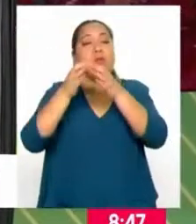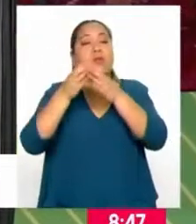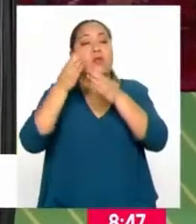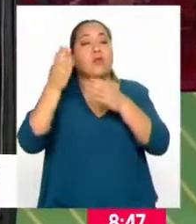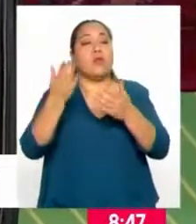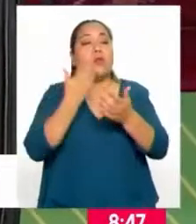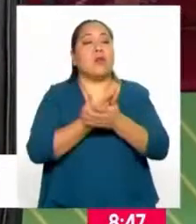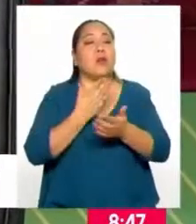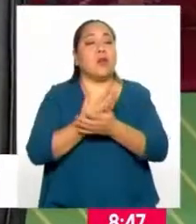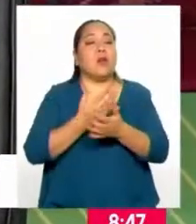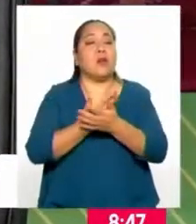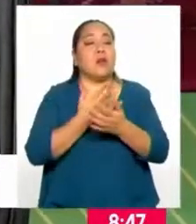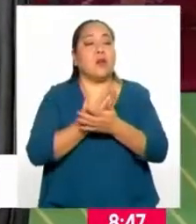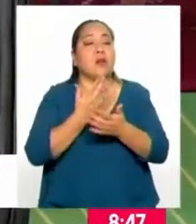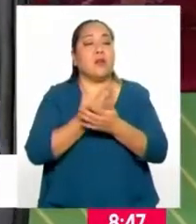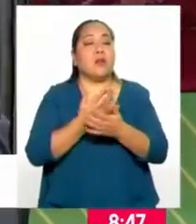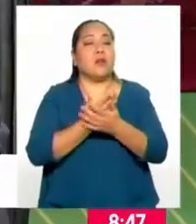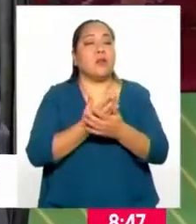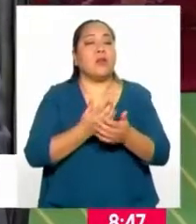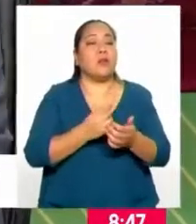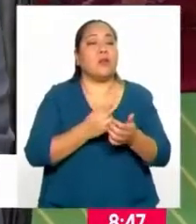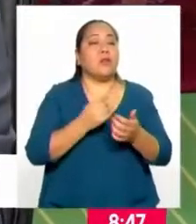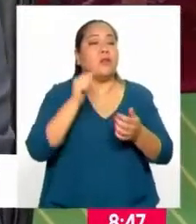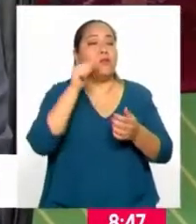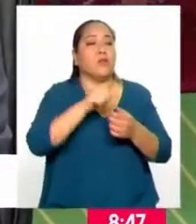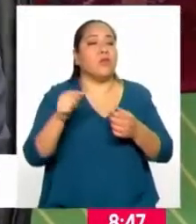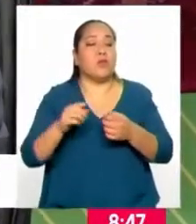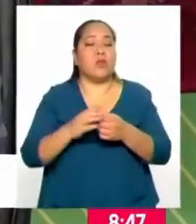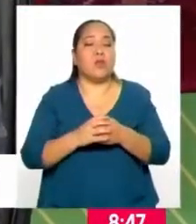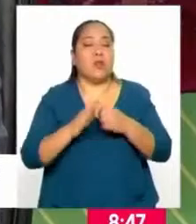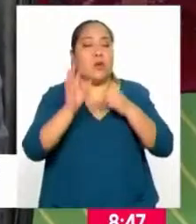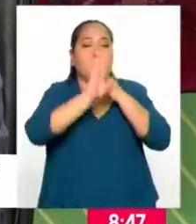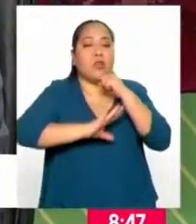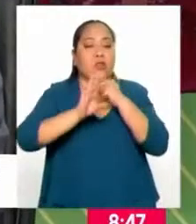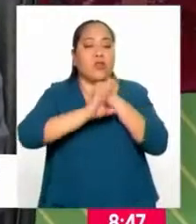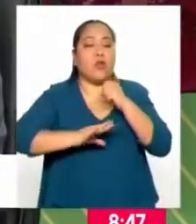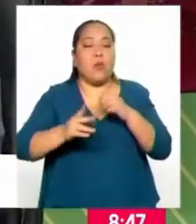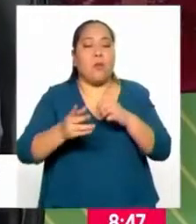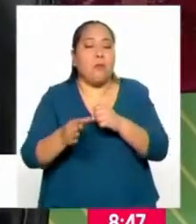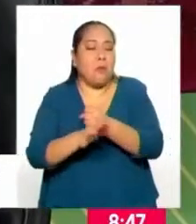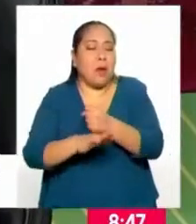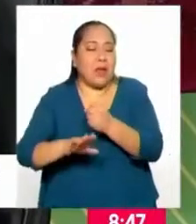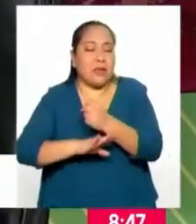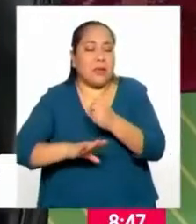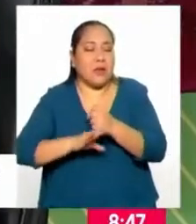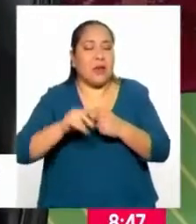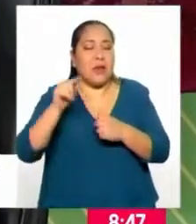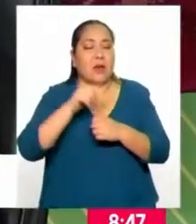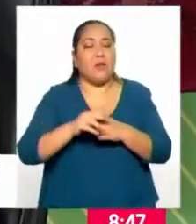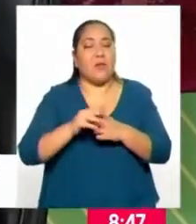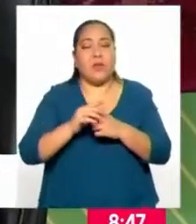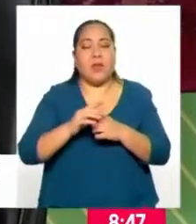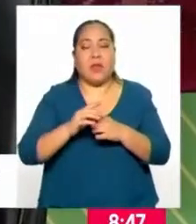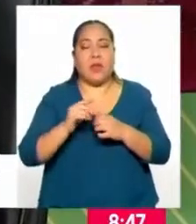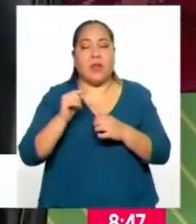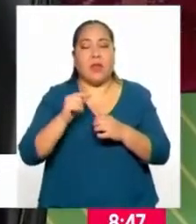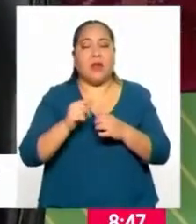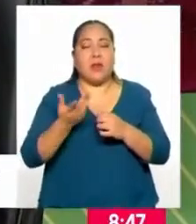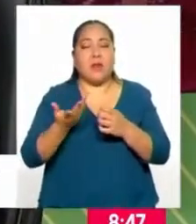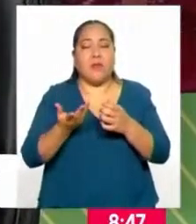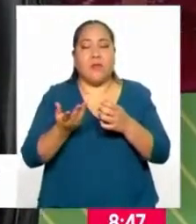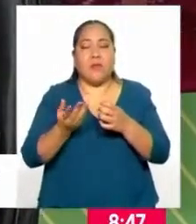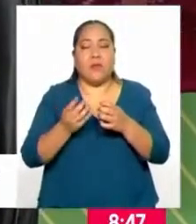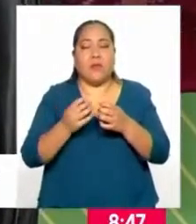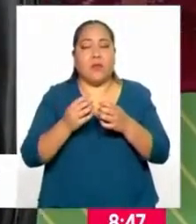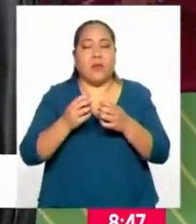garantice los elementos mínimos o las garantías mínimas del debido proceso. Esperemos no llegar a eso, esperemos que se